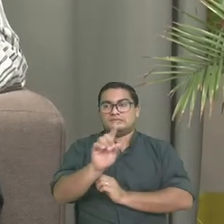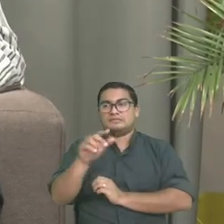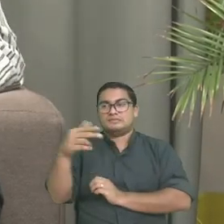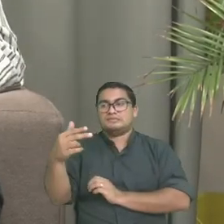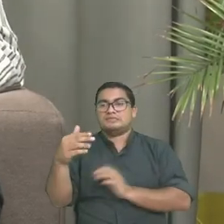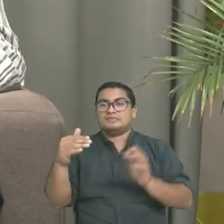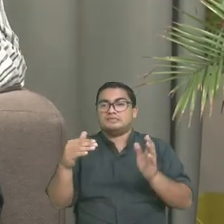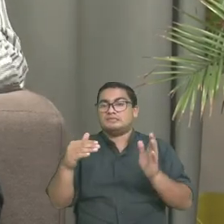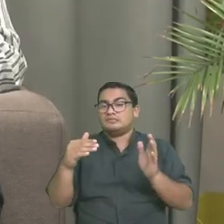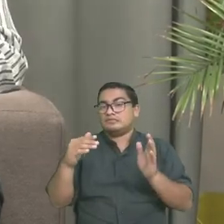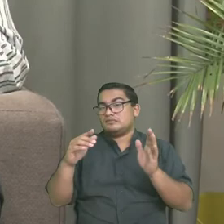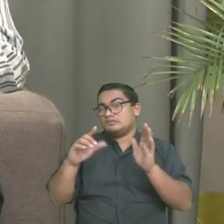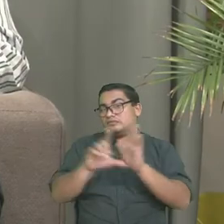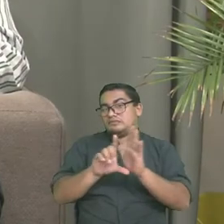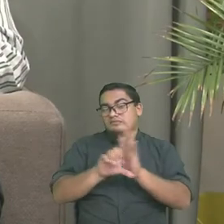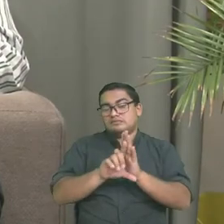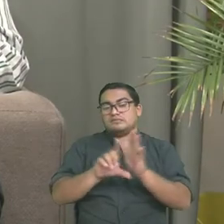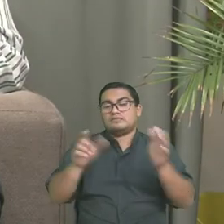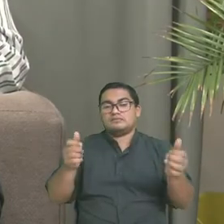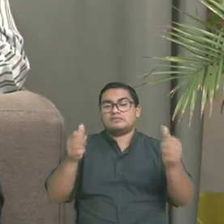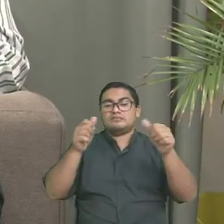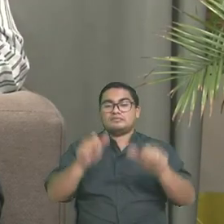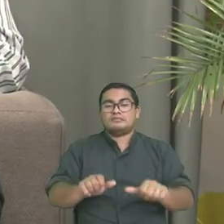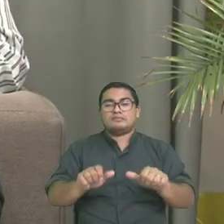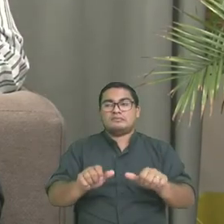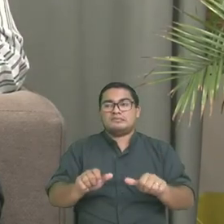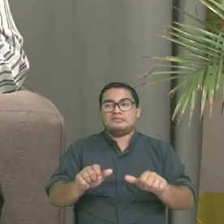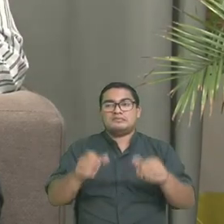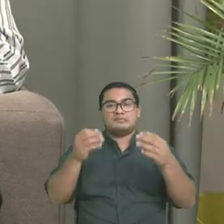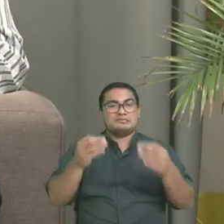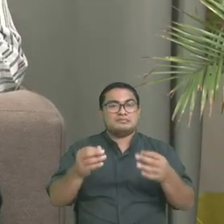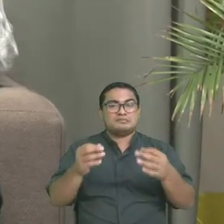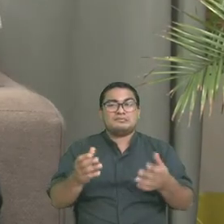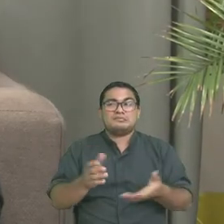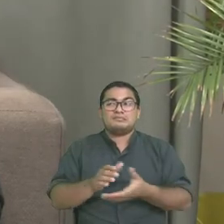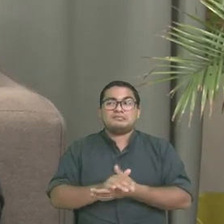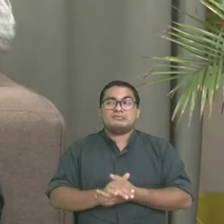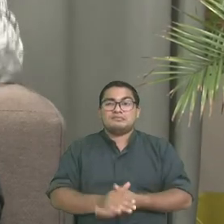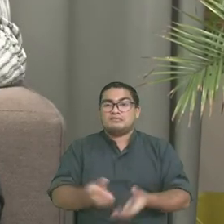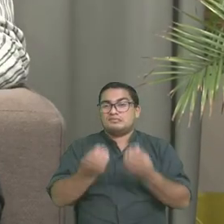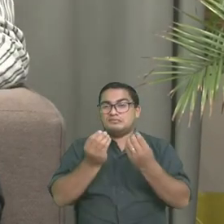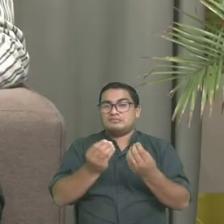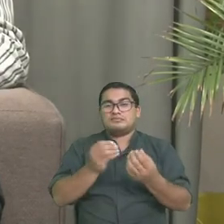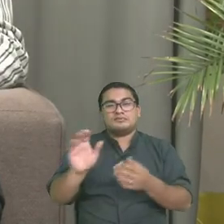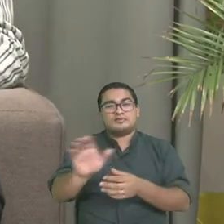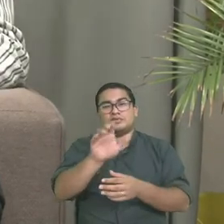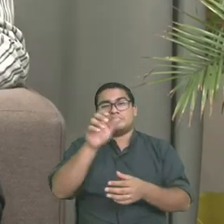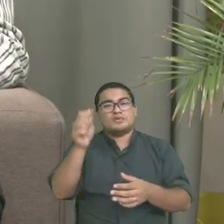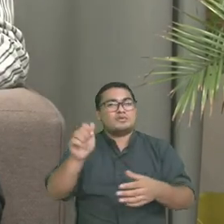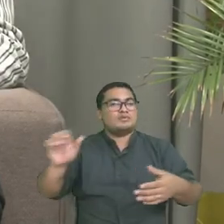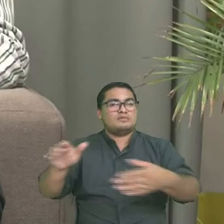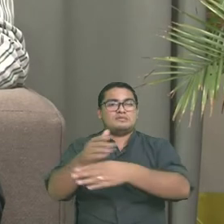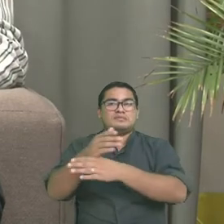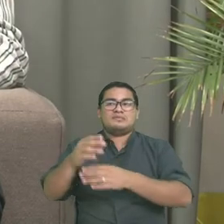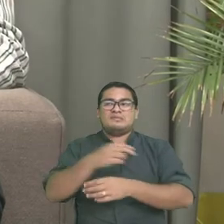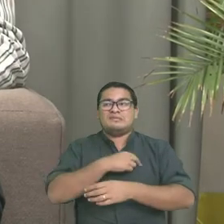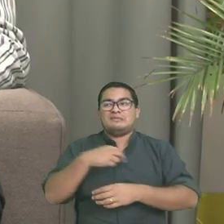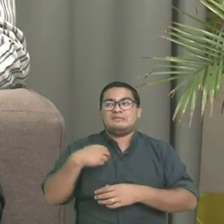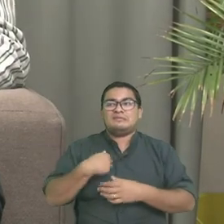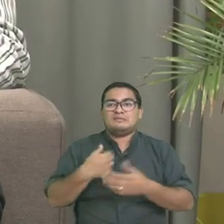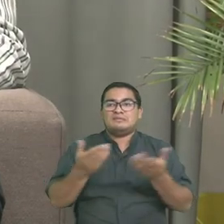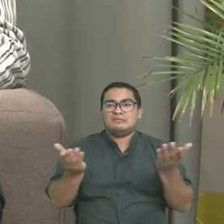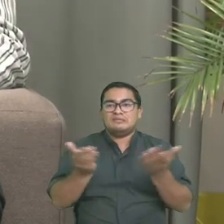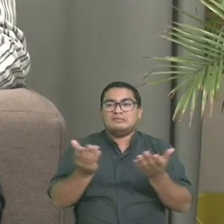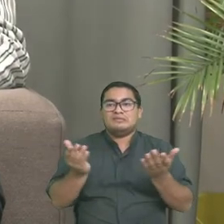118 leyes que hemos aprobado en los últimos 13 años y muchas otras acciones. Claro, claro. ¿Ya? Y muchas